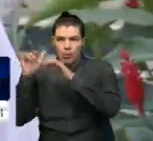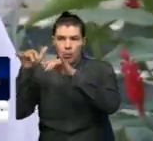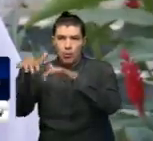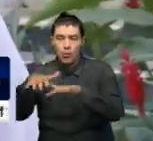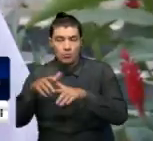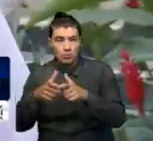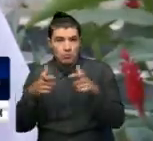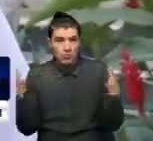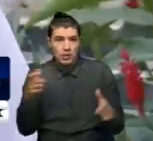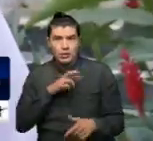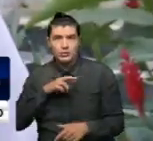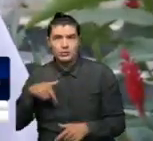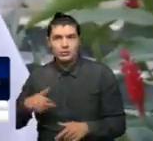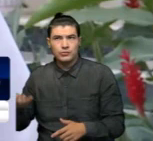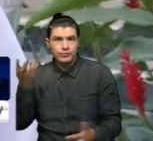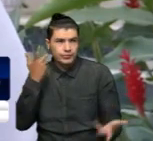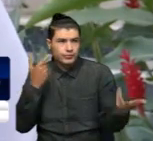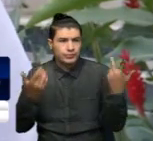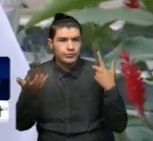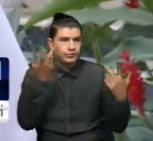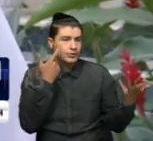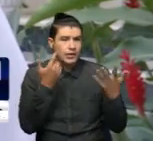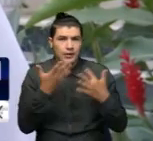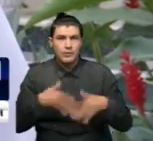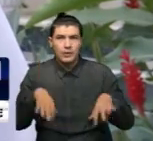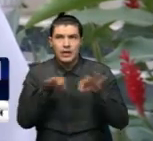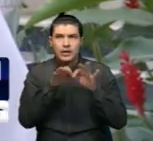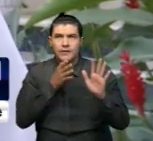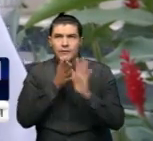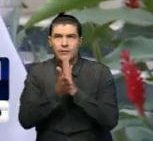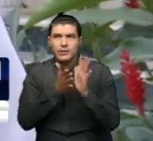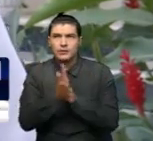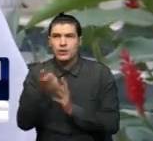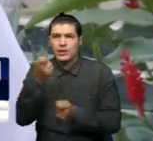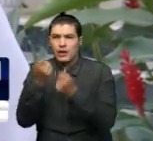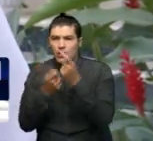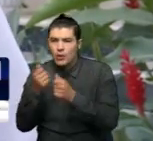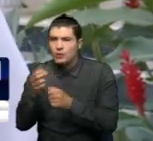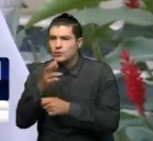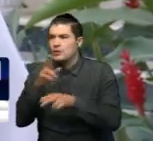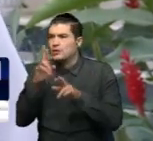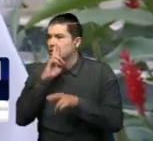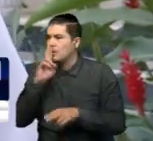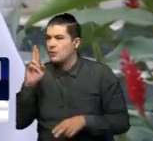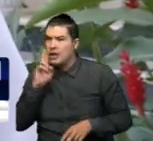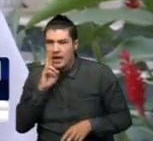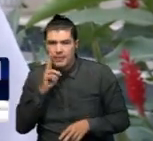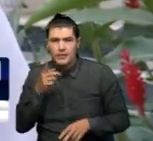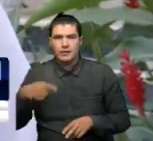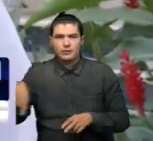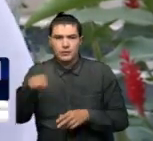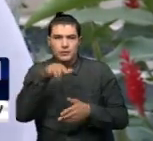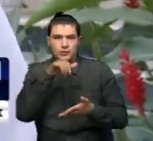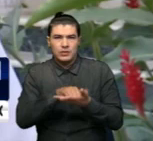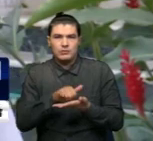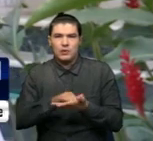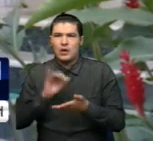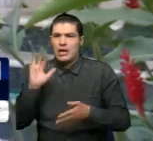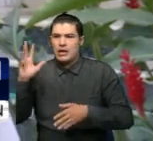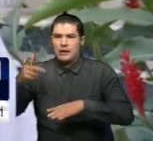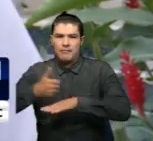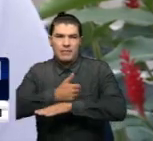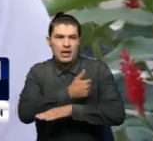ido recibiendo información es muy puntual de negocios y restaurantes y de bares y